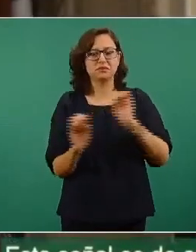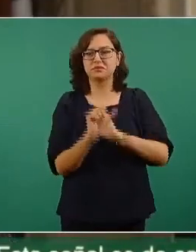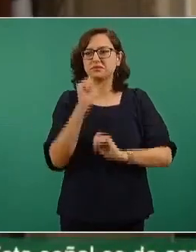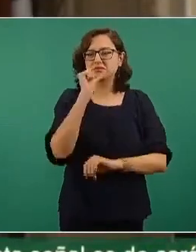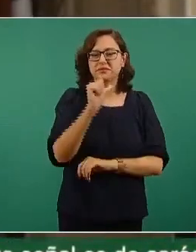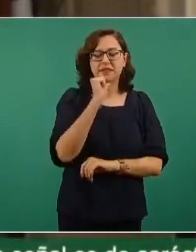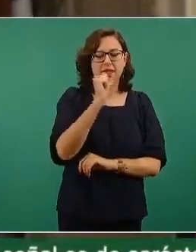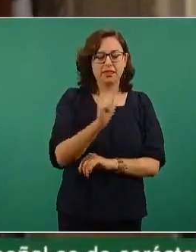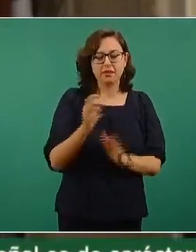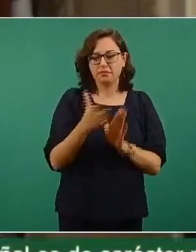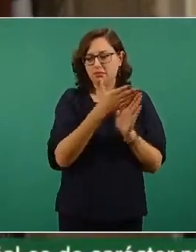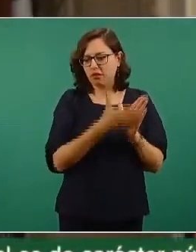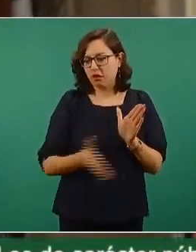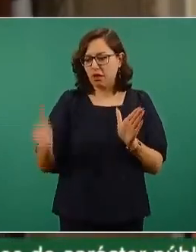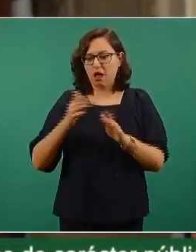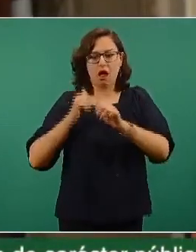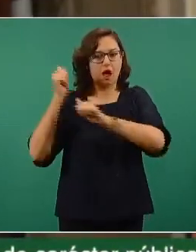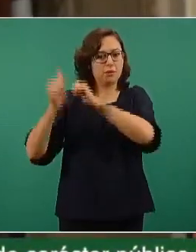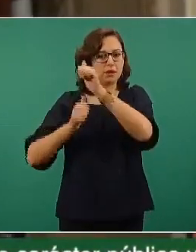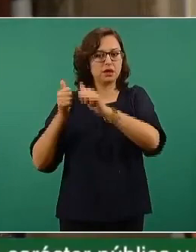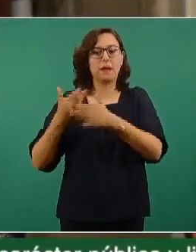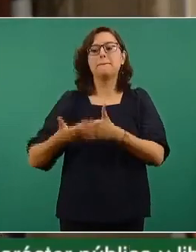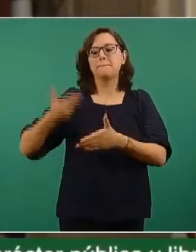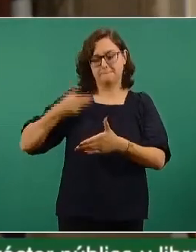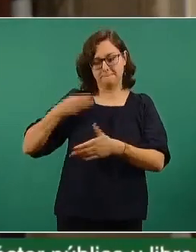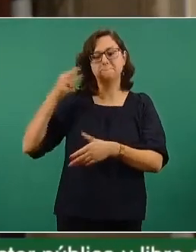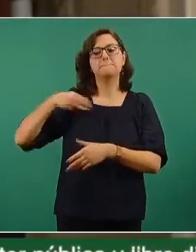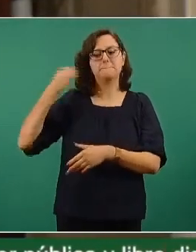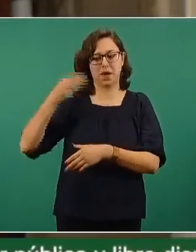Encontramos este dato en finales de marzo.